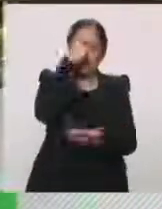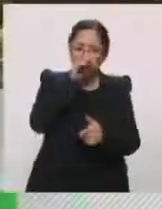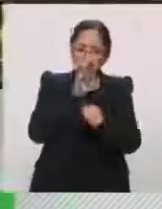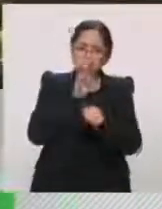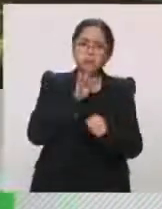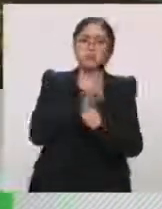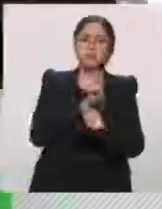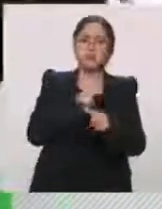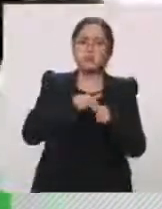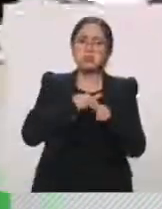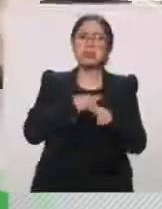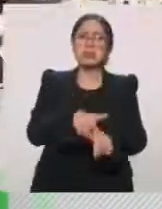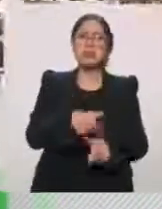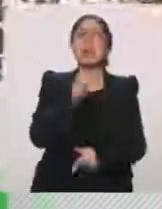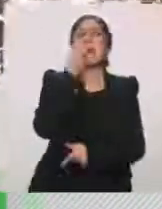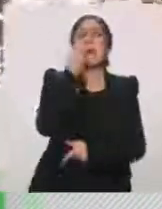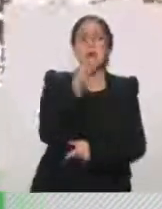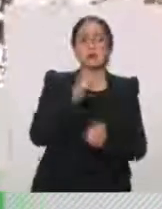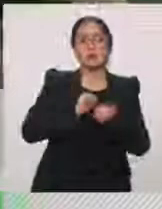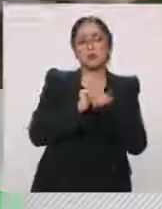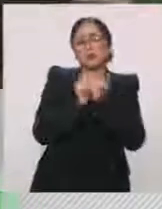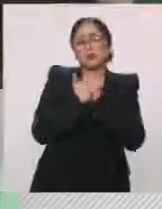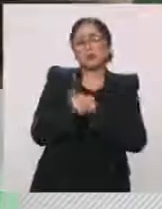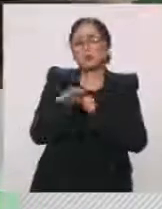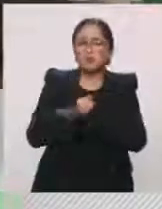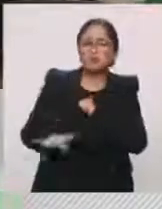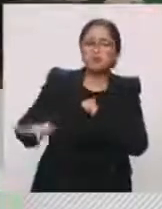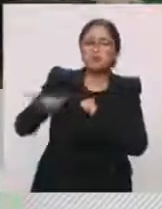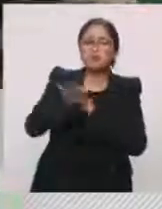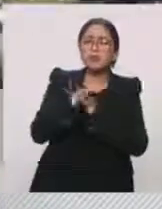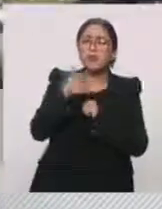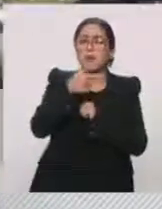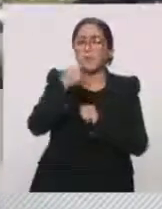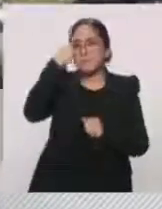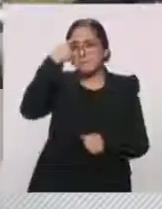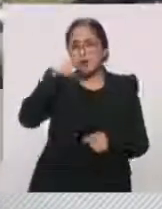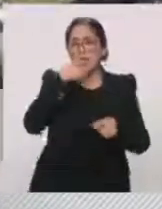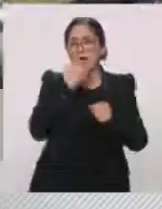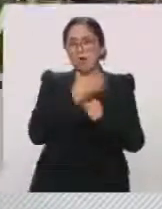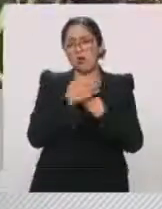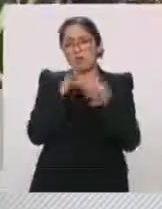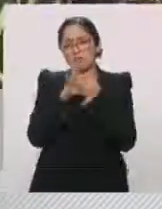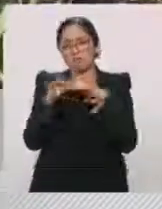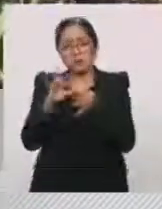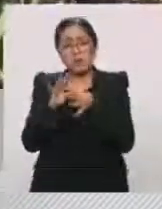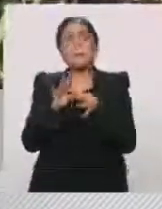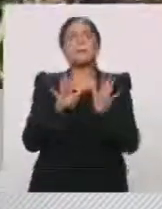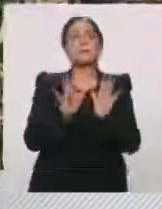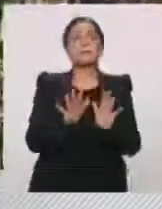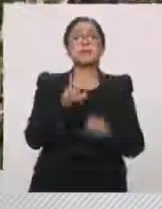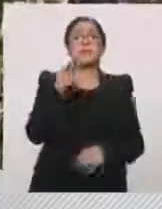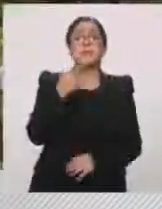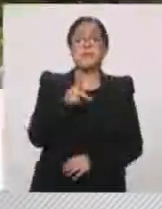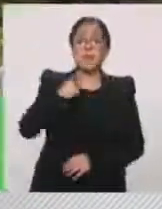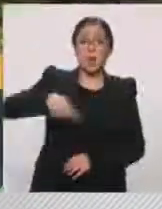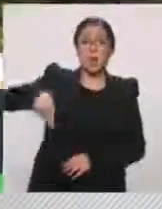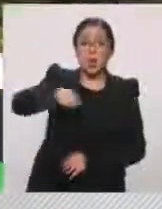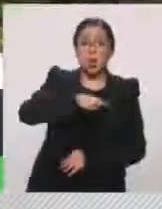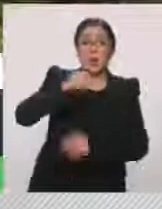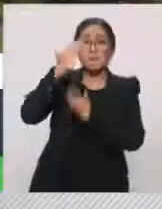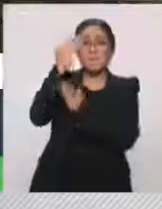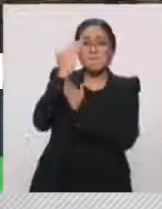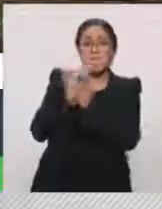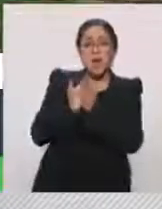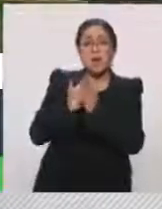y entonces eso nos da esta operación en la, digamos, en la teoría. En la práctica es que desde luego pues es menos